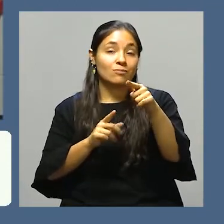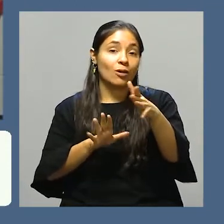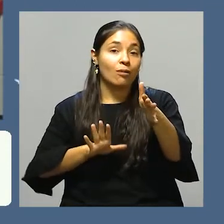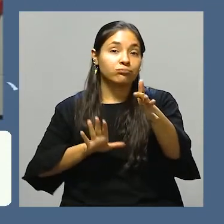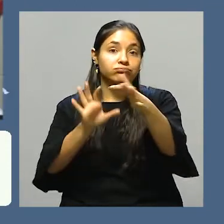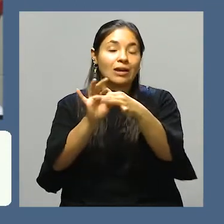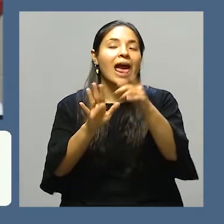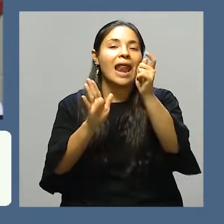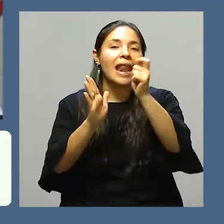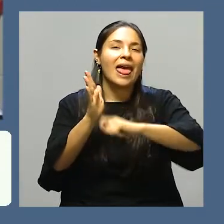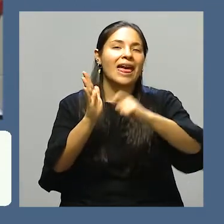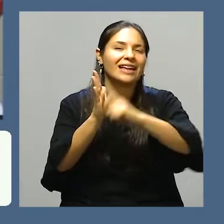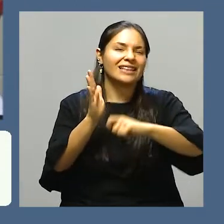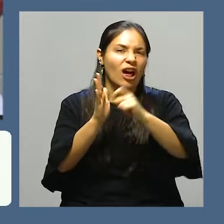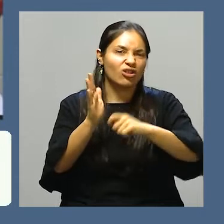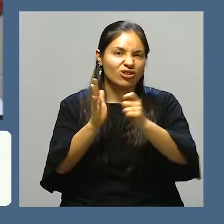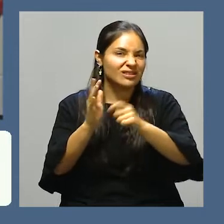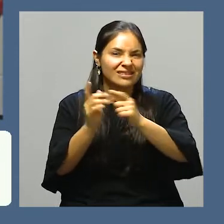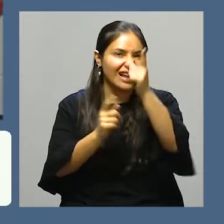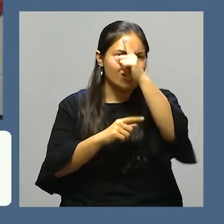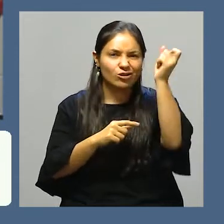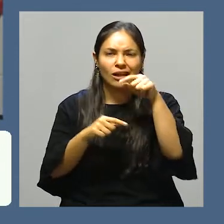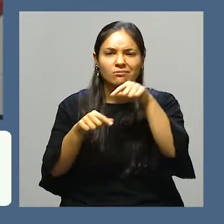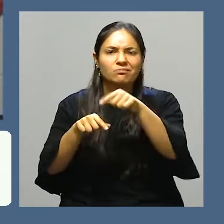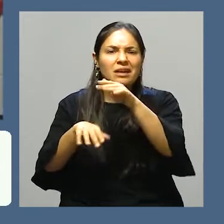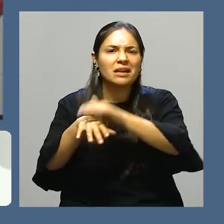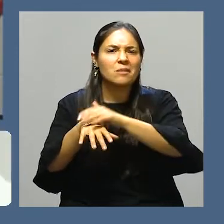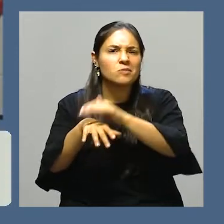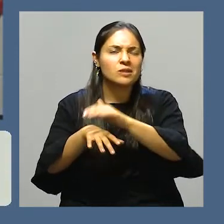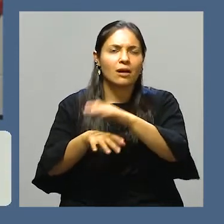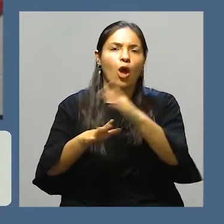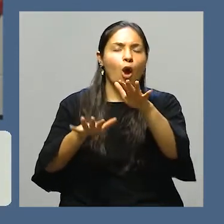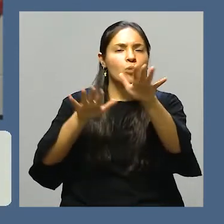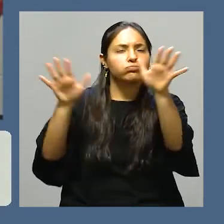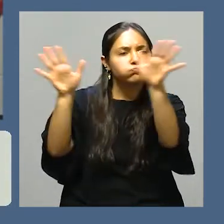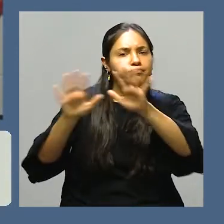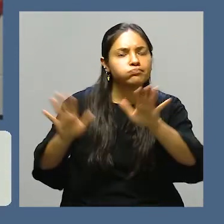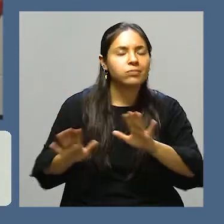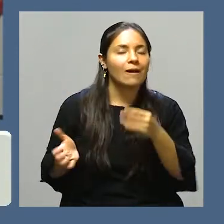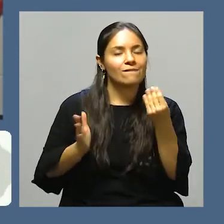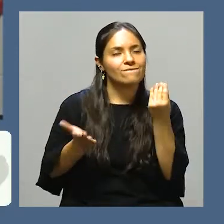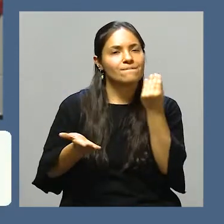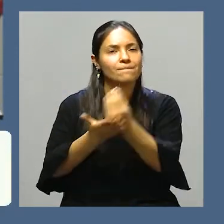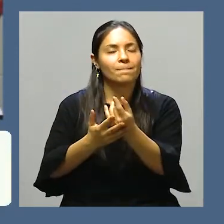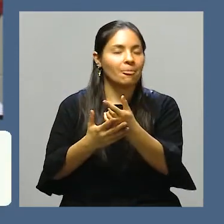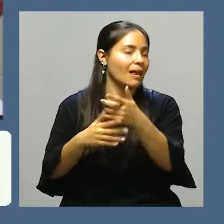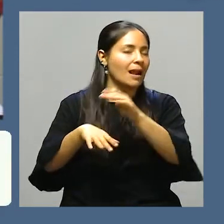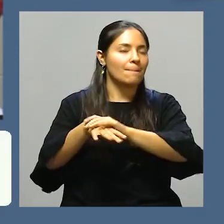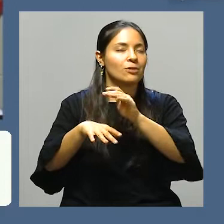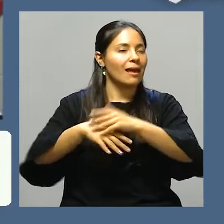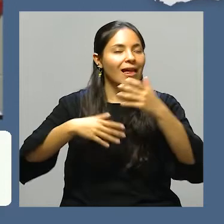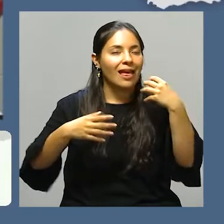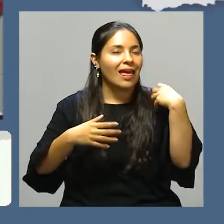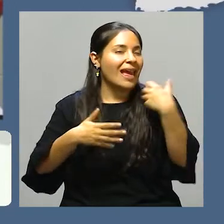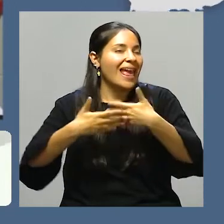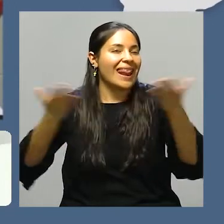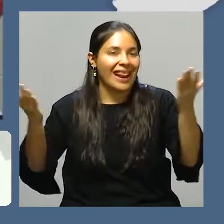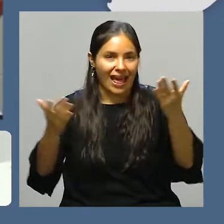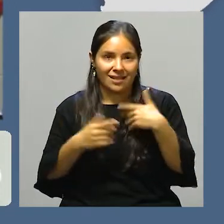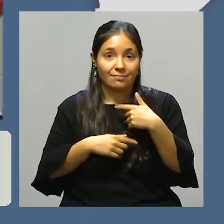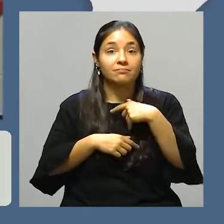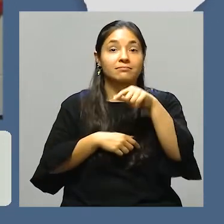homicidio muy altas en muchas zonas del país. Juan Carlos, vamos a ir a una pausa, ¿sí? Enseguida regresamos, nos tomamos unos minutitos y